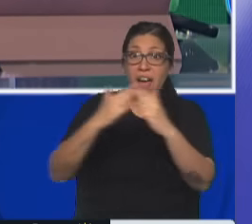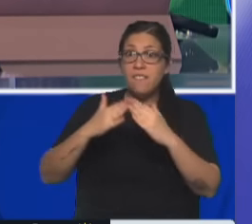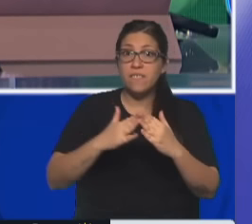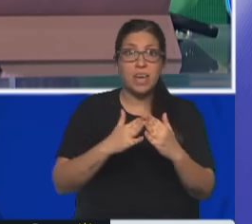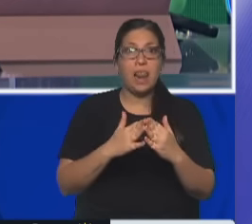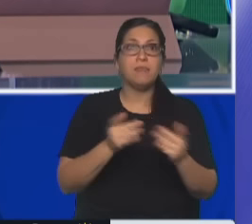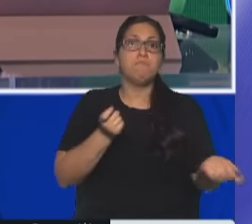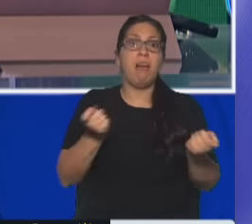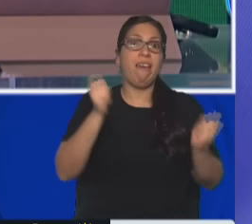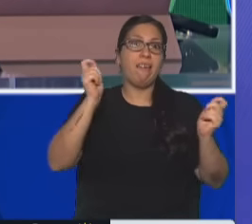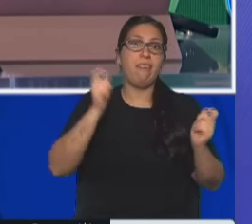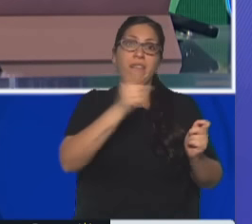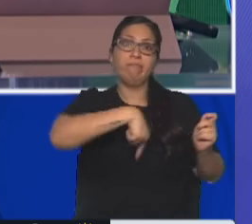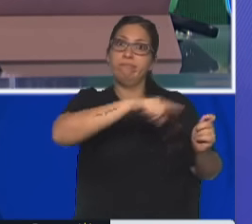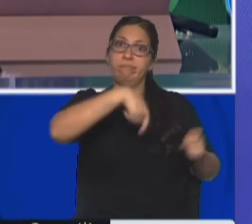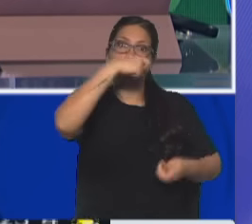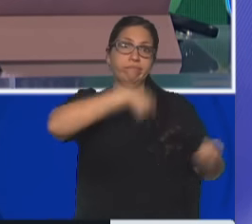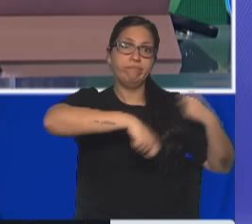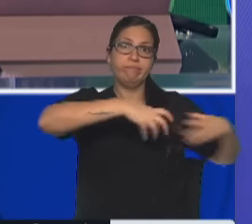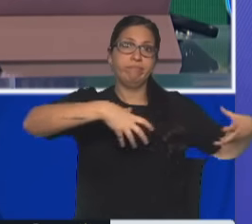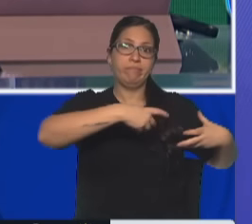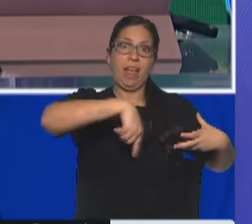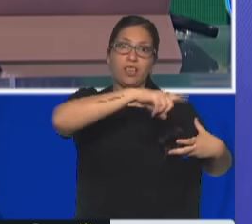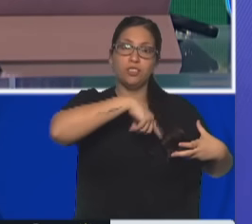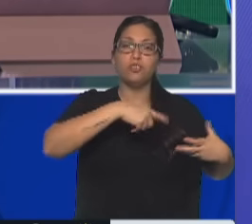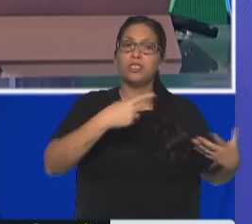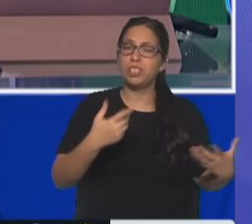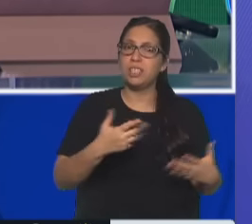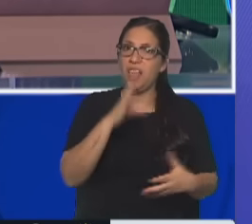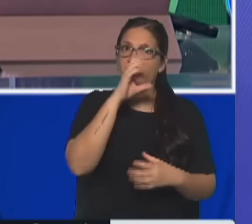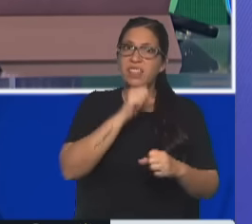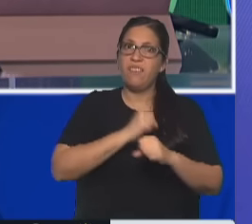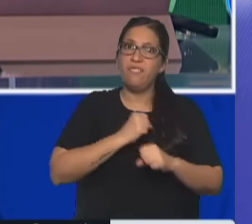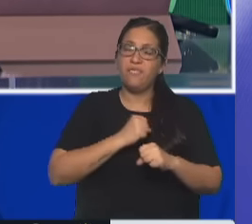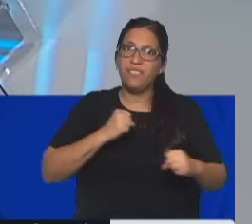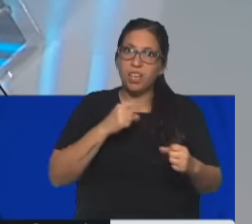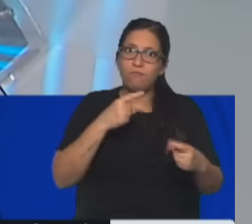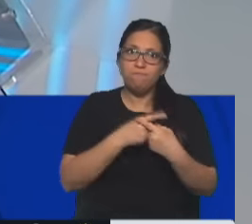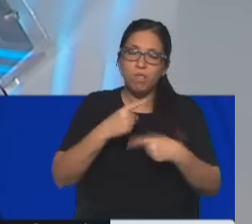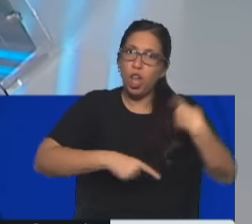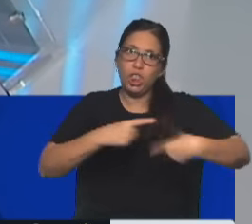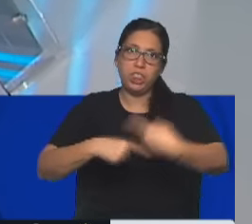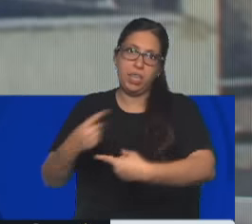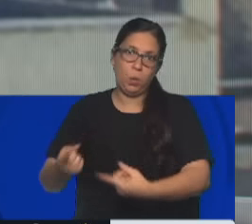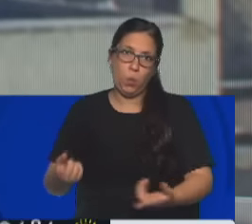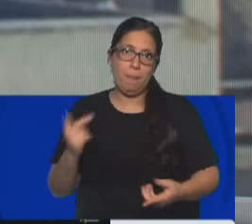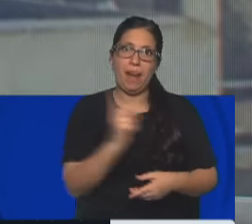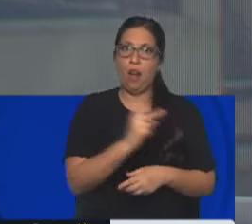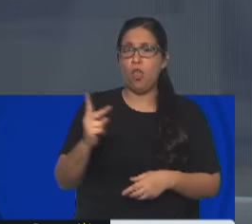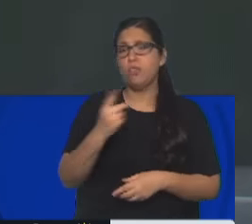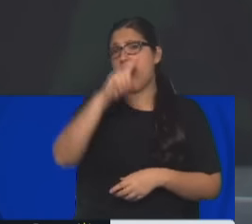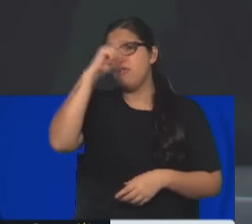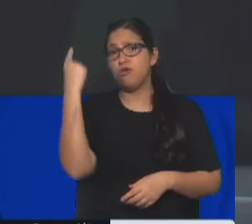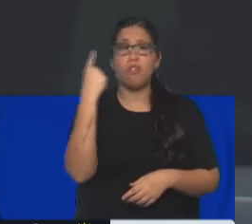decir, que, bueno, son varios desafíos tanto para el gobernador de Río como para el gobierno de Lula da Silva. Ya vamos a estar compartiendo ya mismo